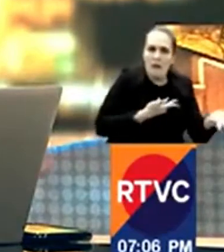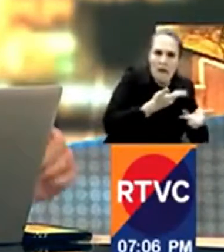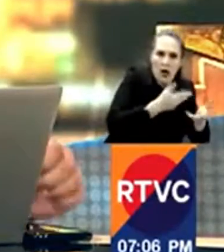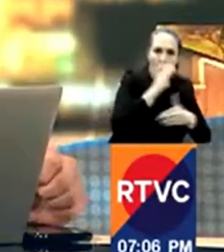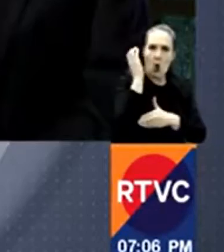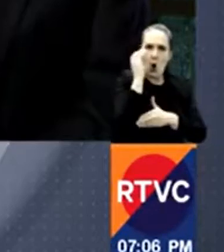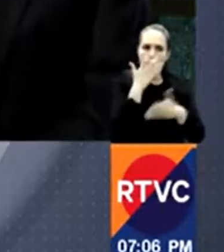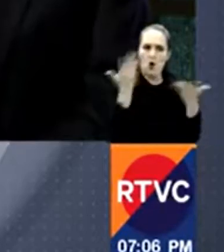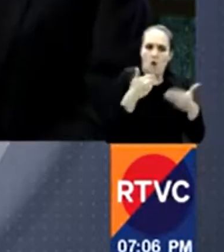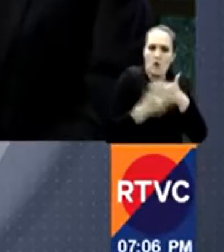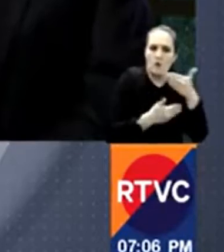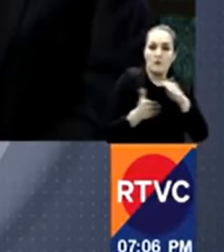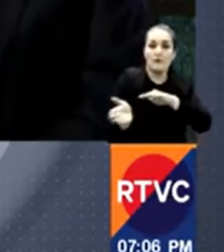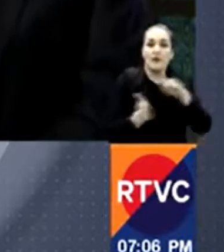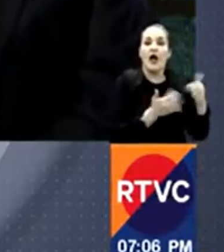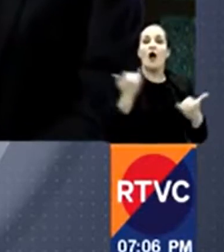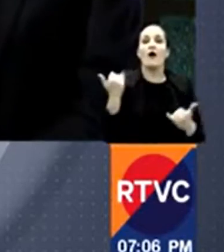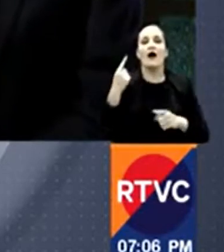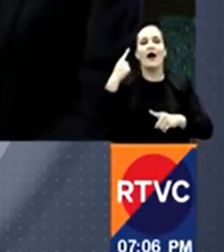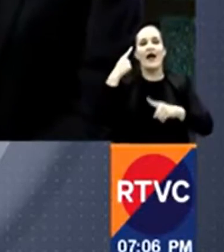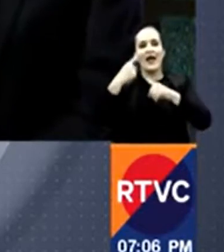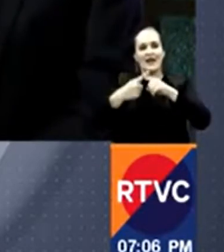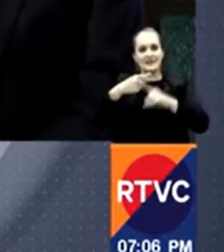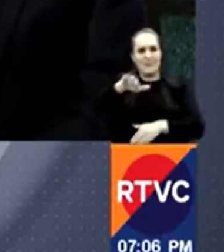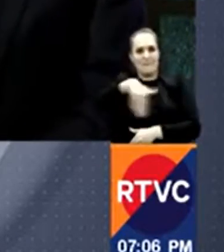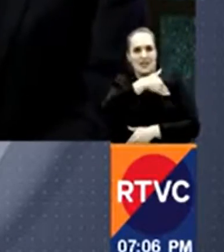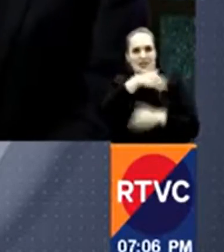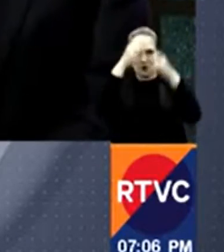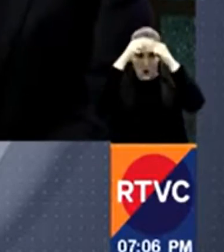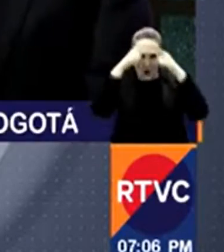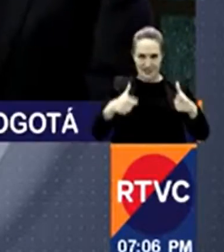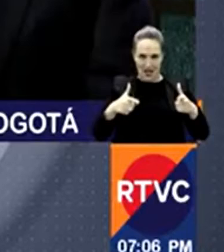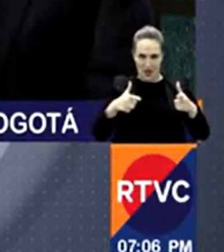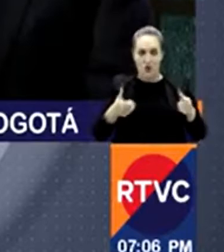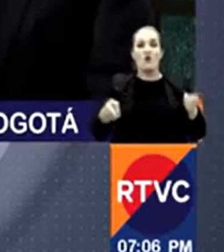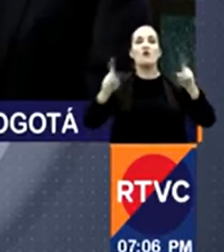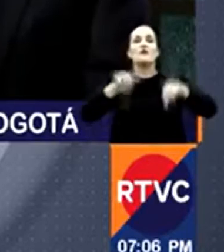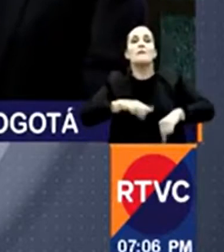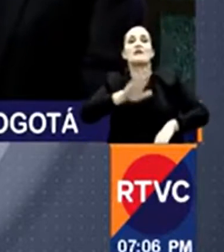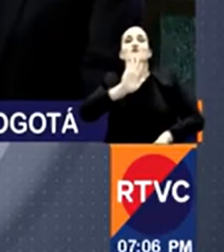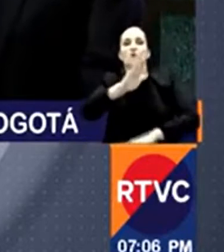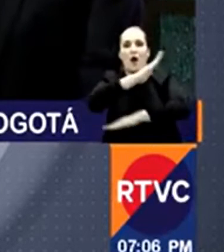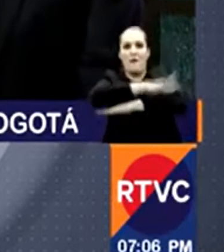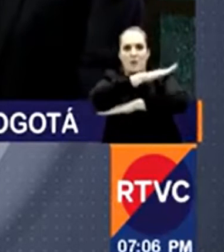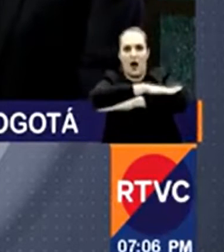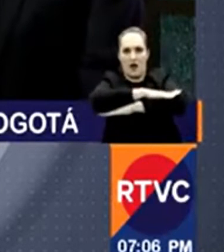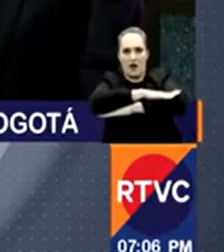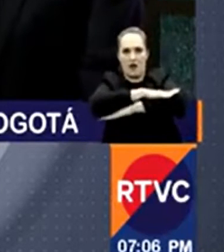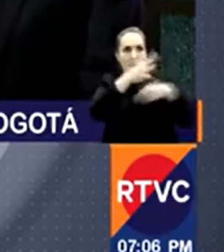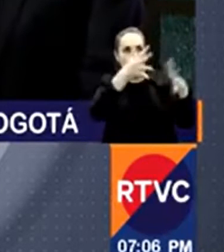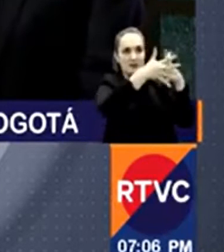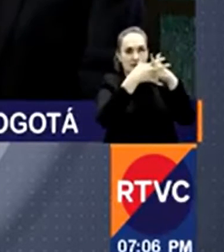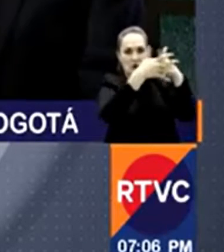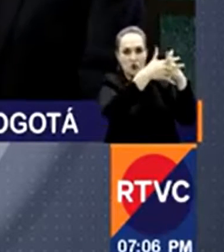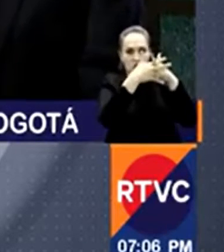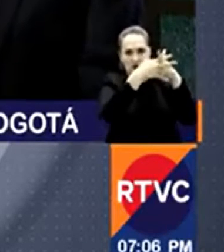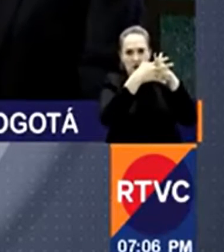ex embajador de Colombia en Estados Unidos y exministro de Estado, Fernando Cepeda Ulloa. Doctor Cepeda, buenas noches y gracias por acompañarnos en esta noche.